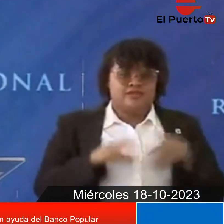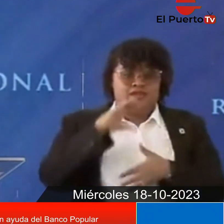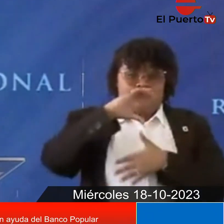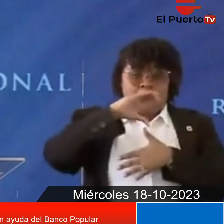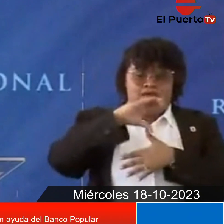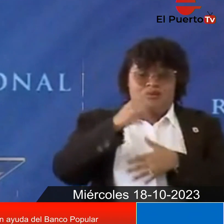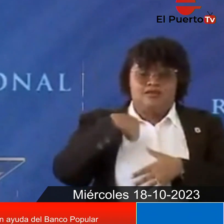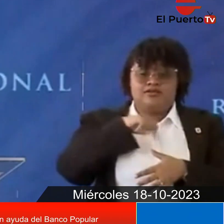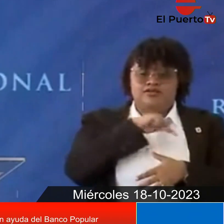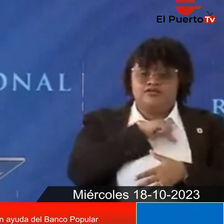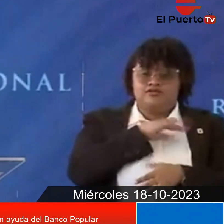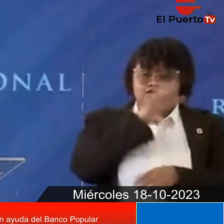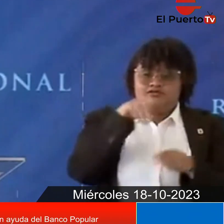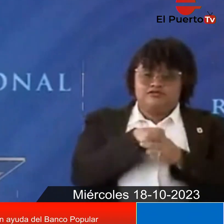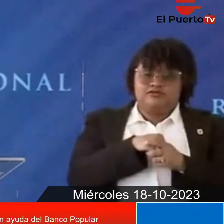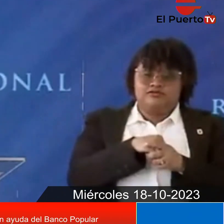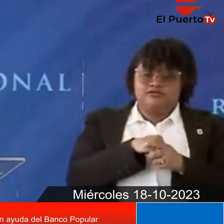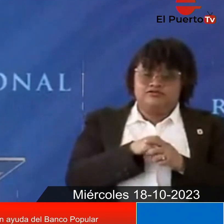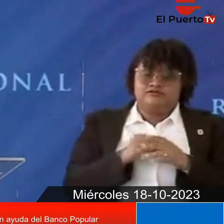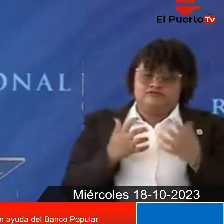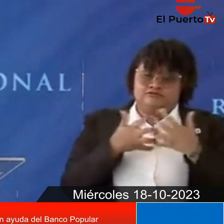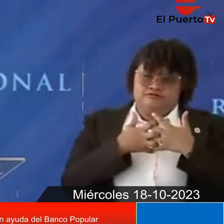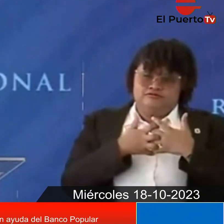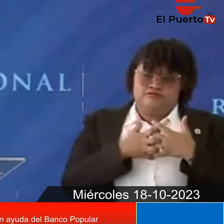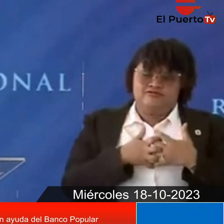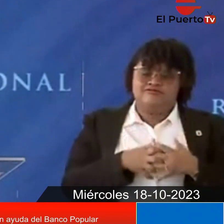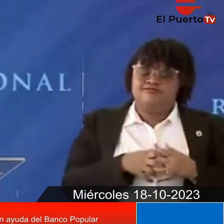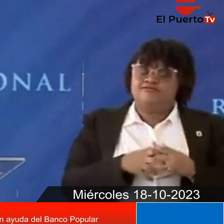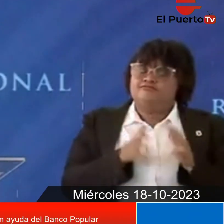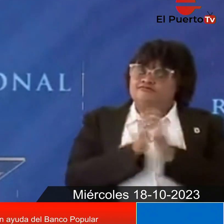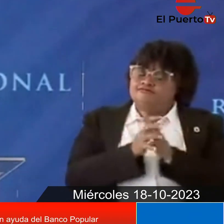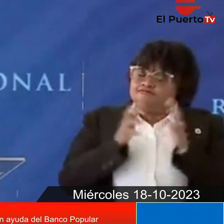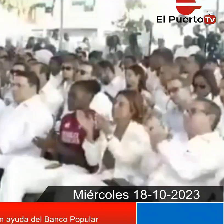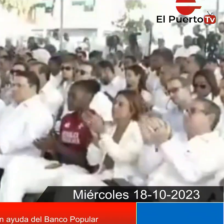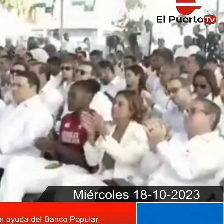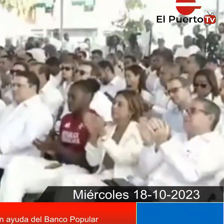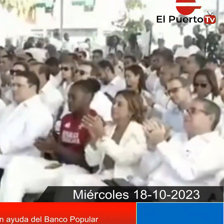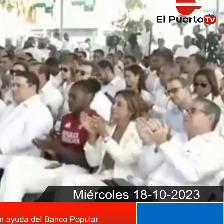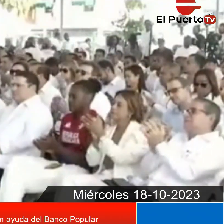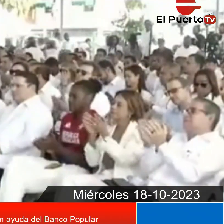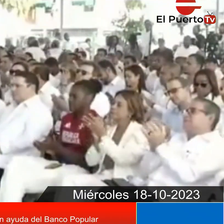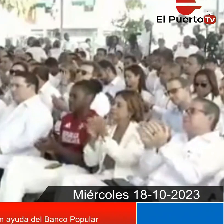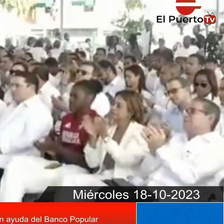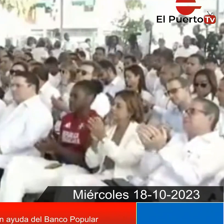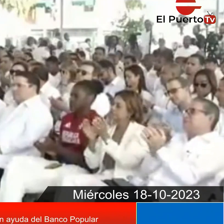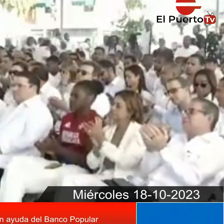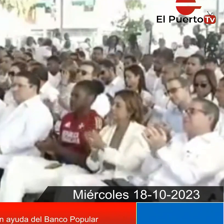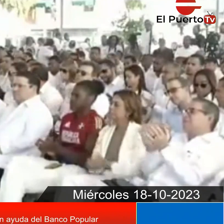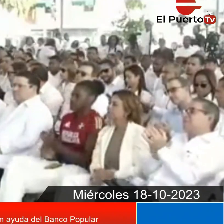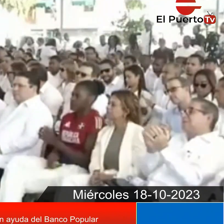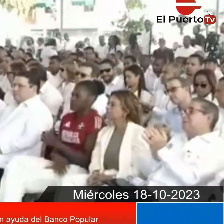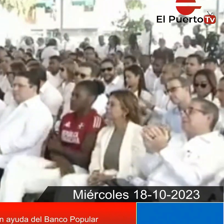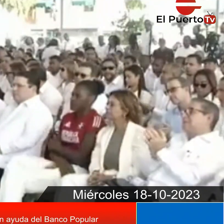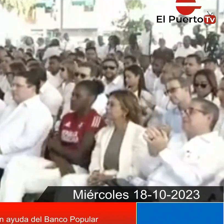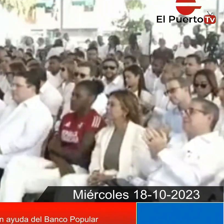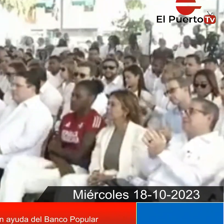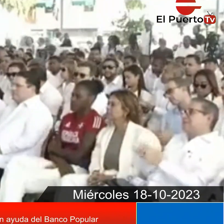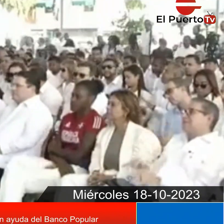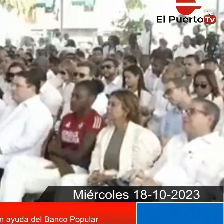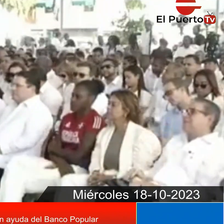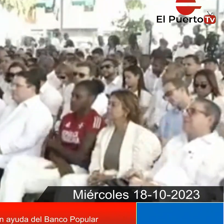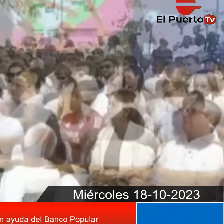en ser signatarias. Una gran responsabilidad, pero también un gran